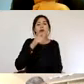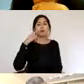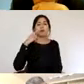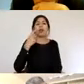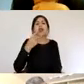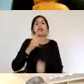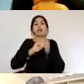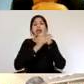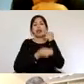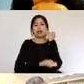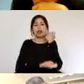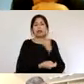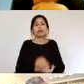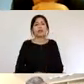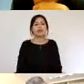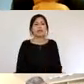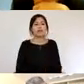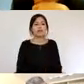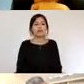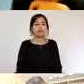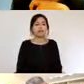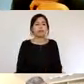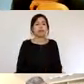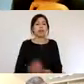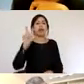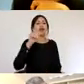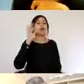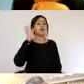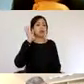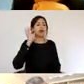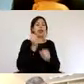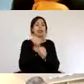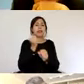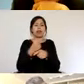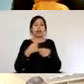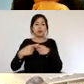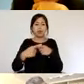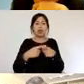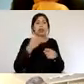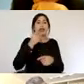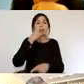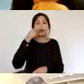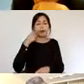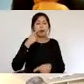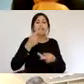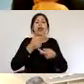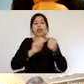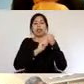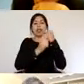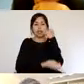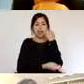Liliana Guerra de Trabajo Social Juan Carlos Ciapa de Derecho Jimena Ravi Francisco Loyola y Begoña